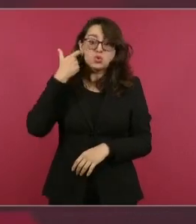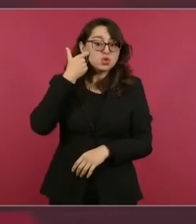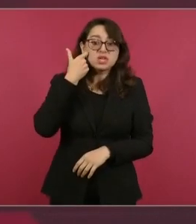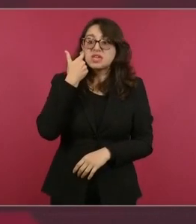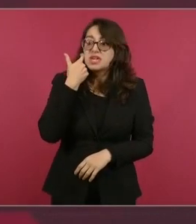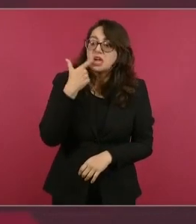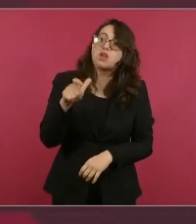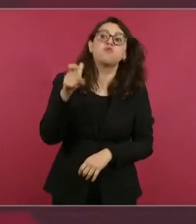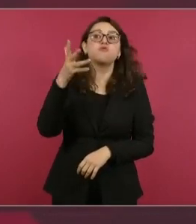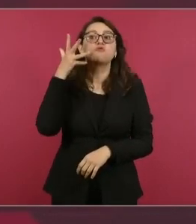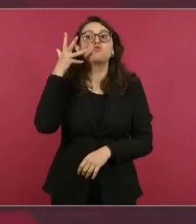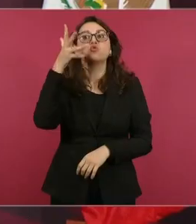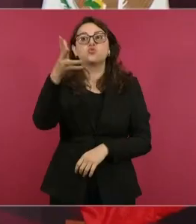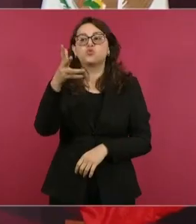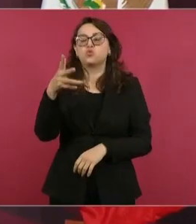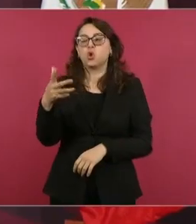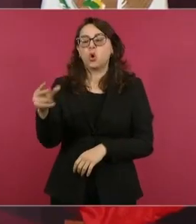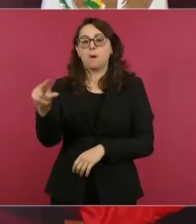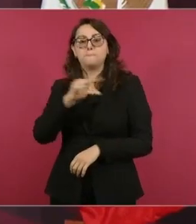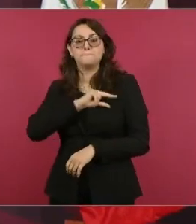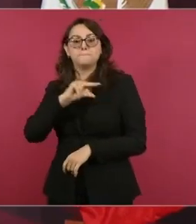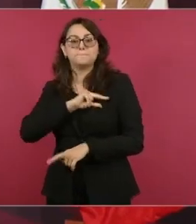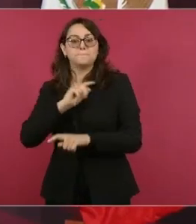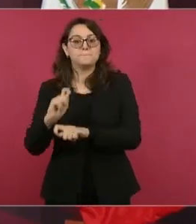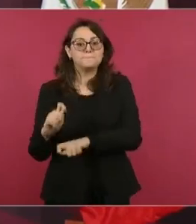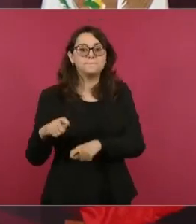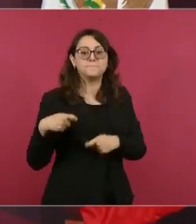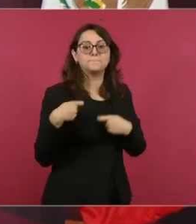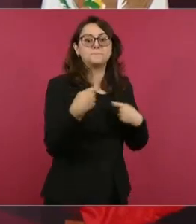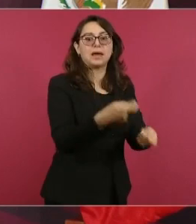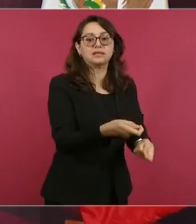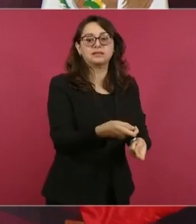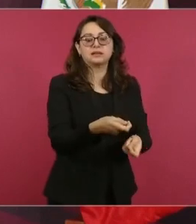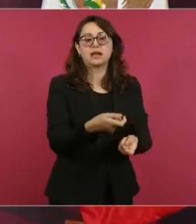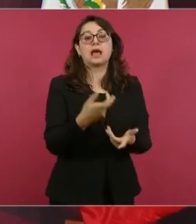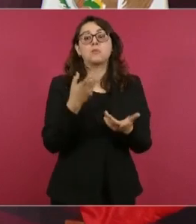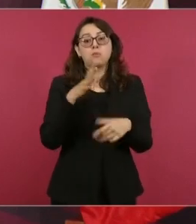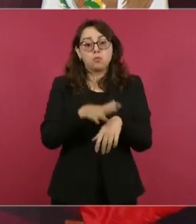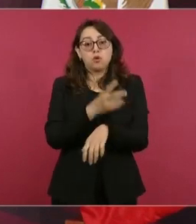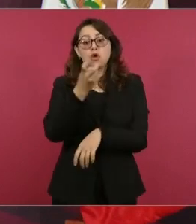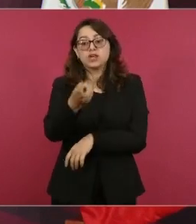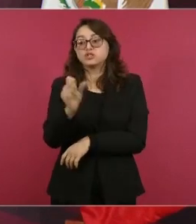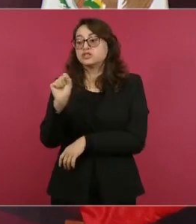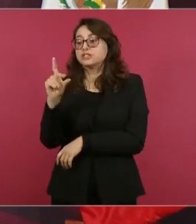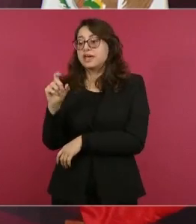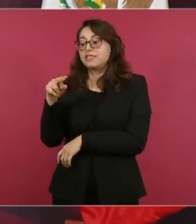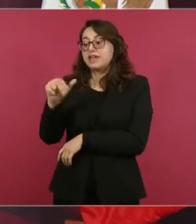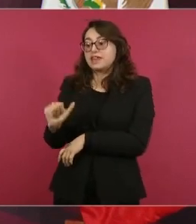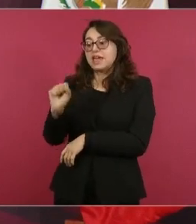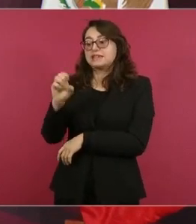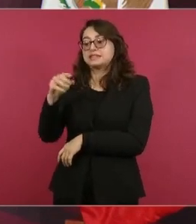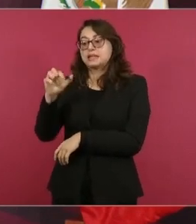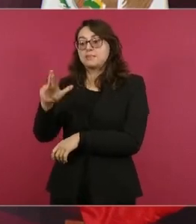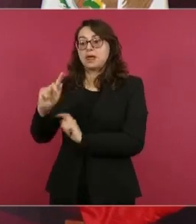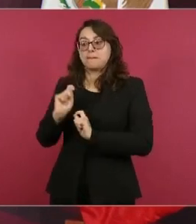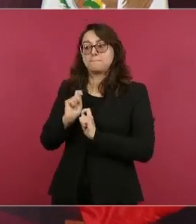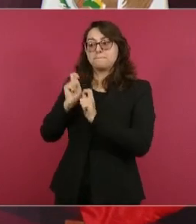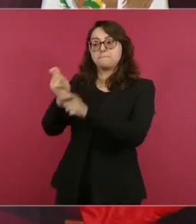Y es más difícil quitarles esas obras a la Marina y al Ejército